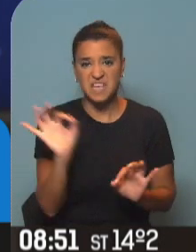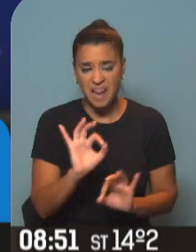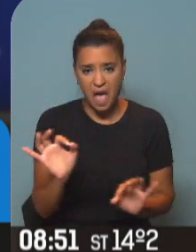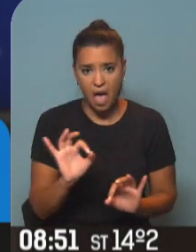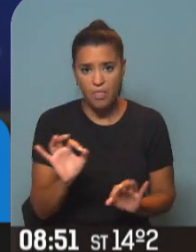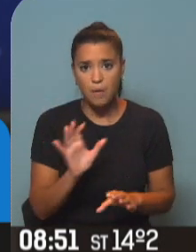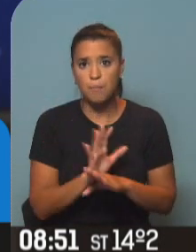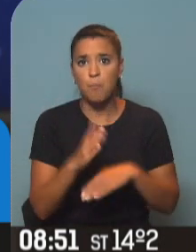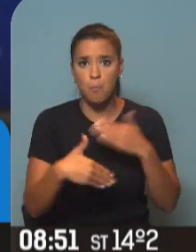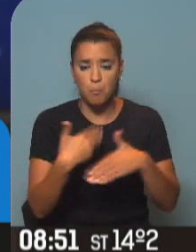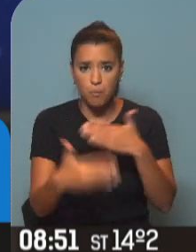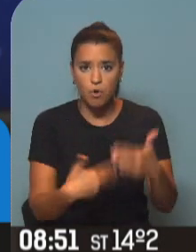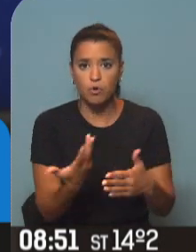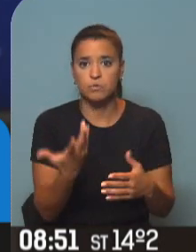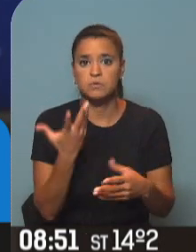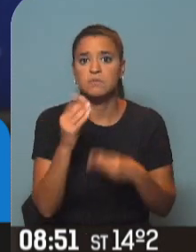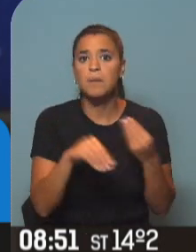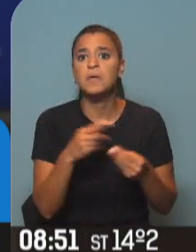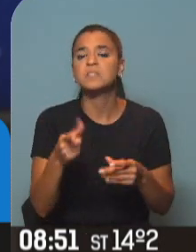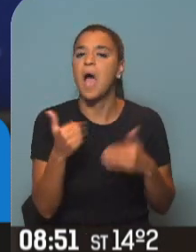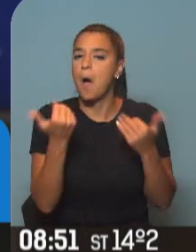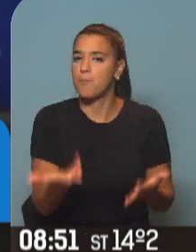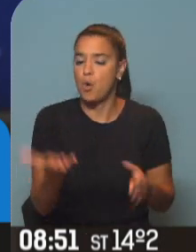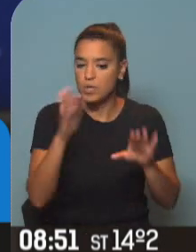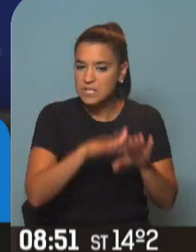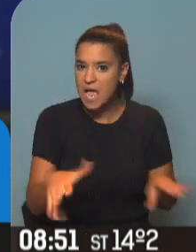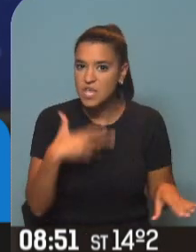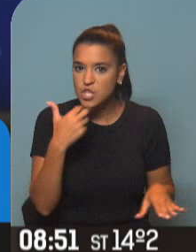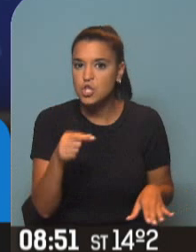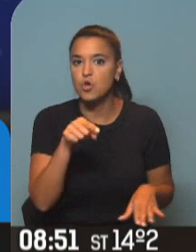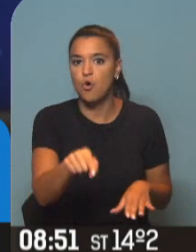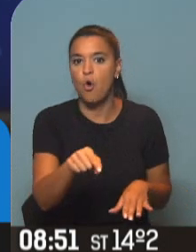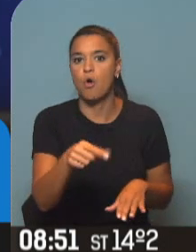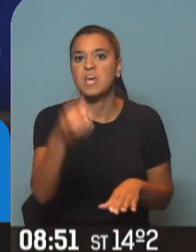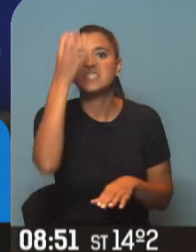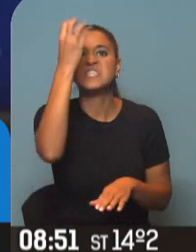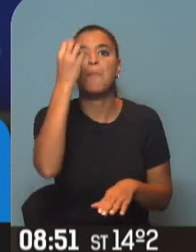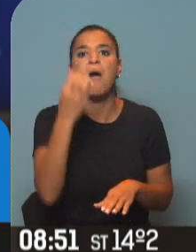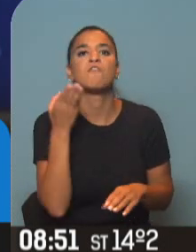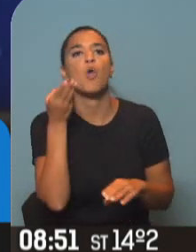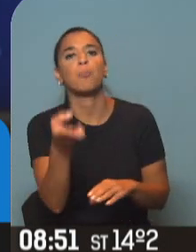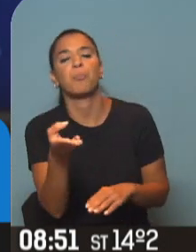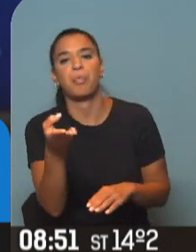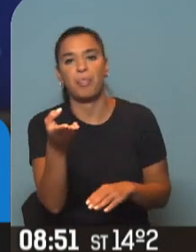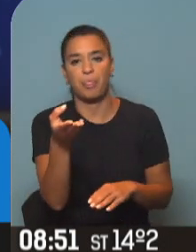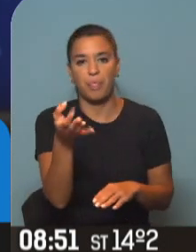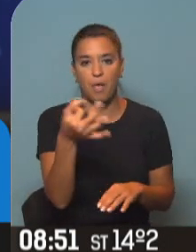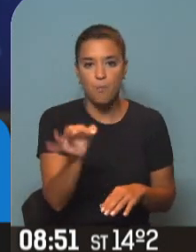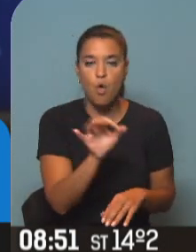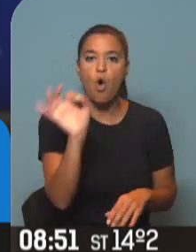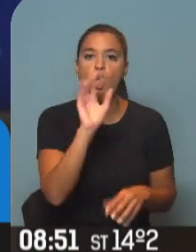tratar de llevar adelante su familia y que se aprovechan de sus hijos poniéndolos en un semáforo o en